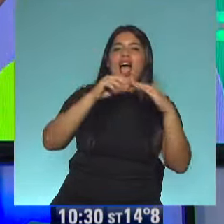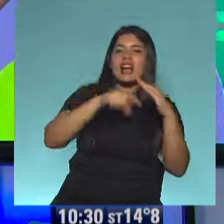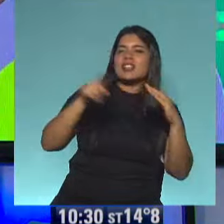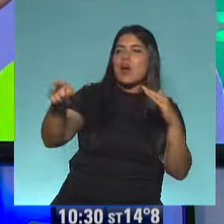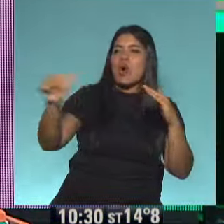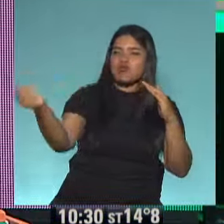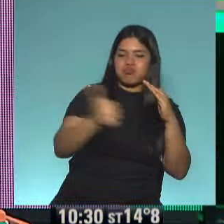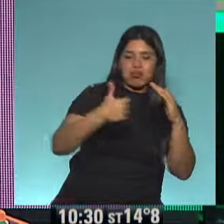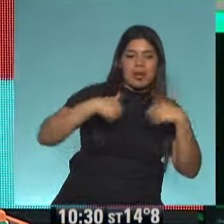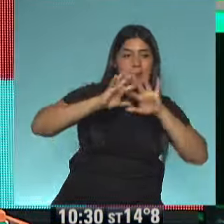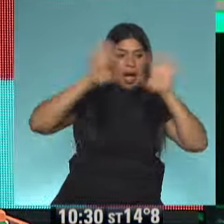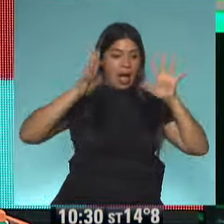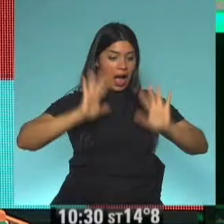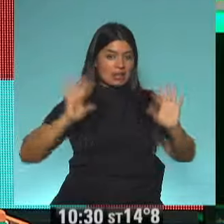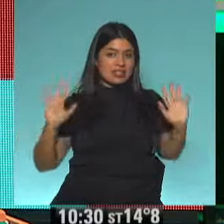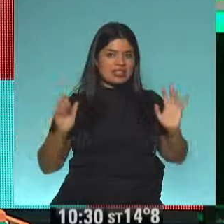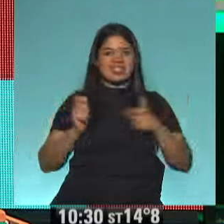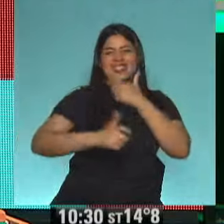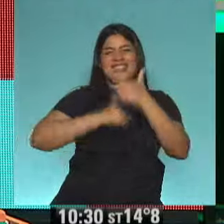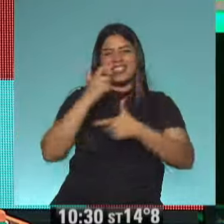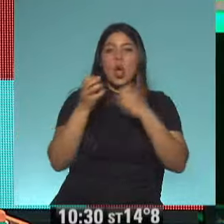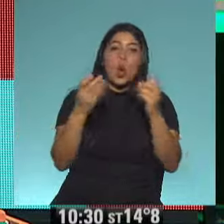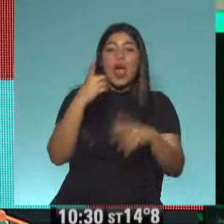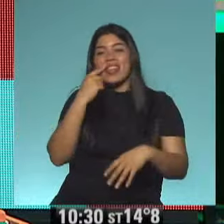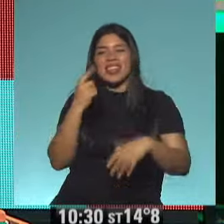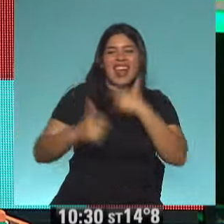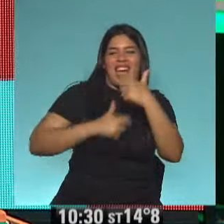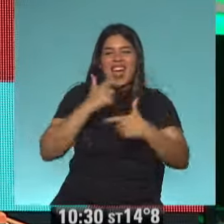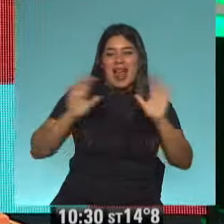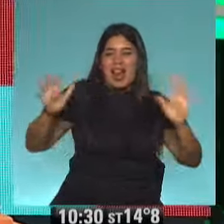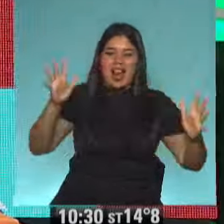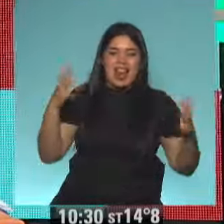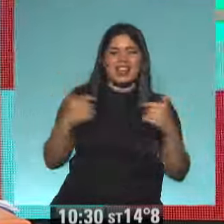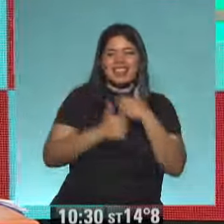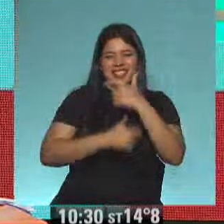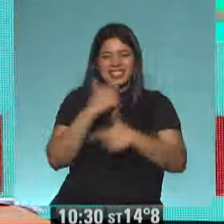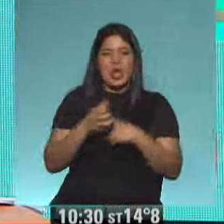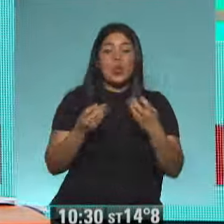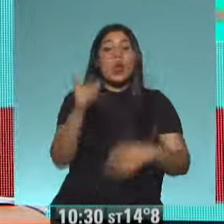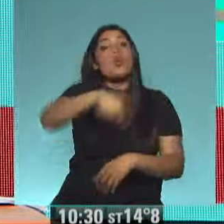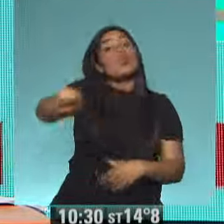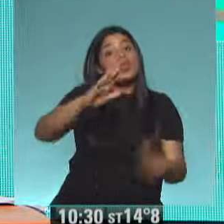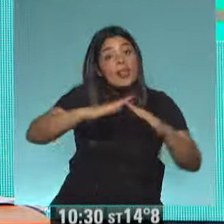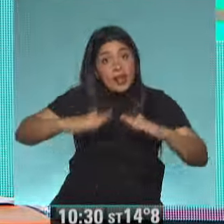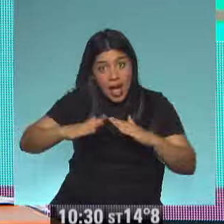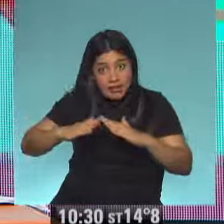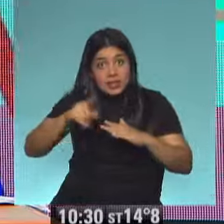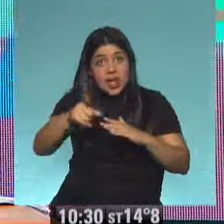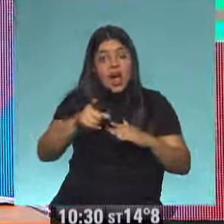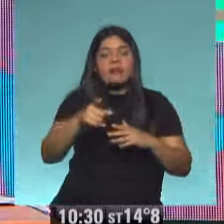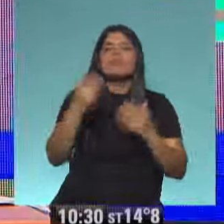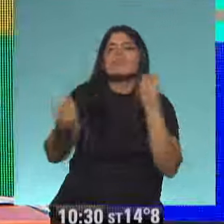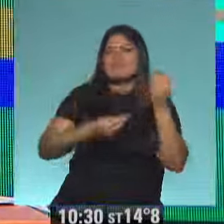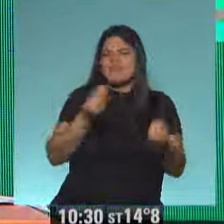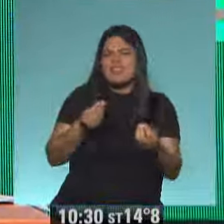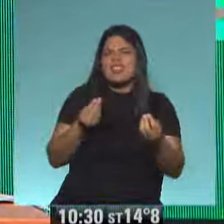así. ¡Hola! ¡Buenos días! El tema de hoy es el carnaval. En casa, el trabajito que van a hacer ahora es ese. Observar bien